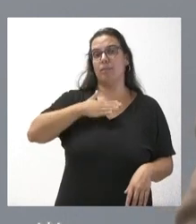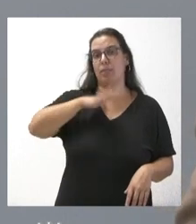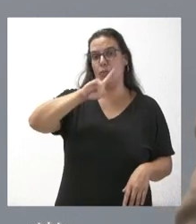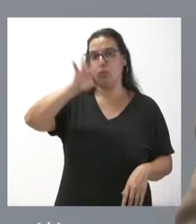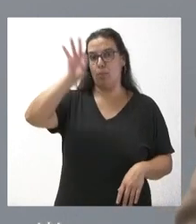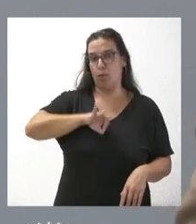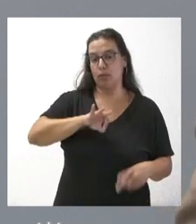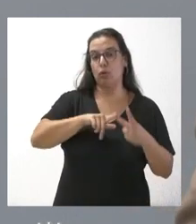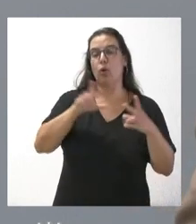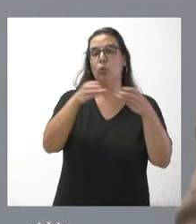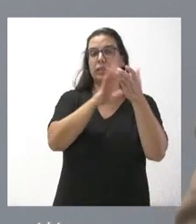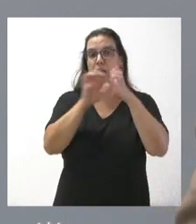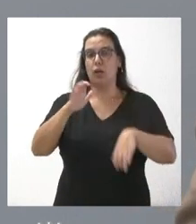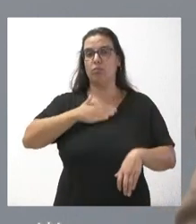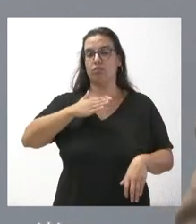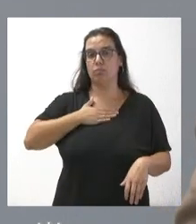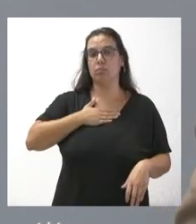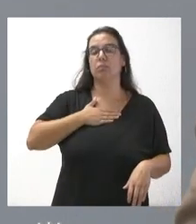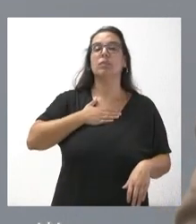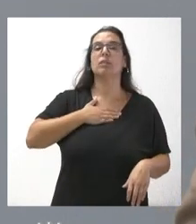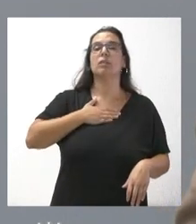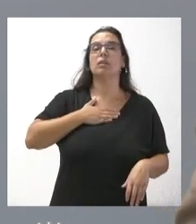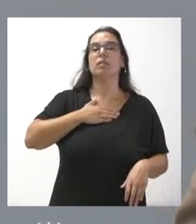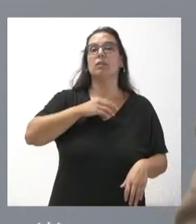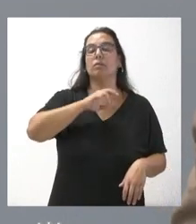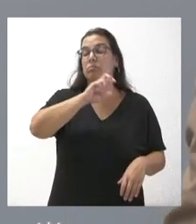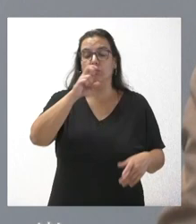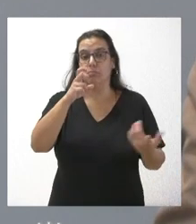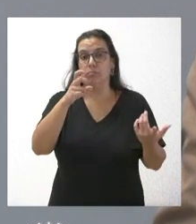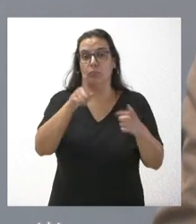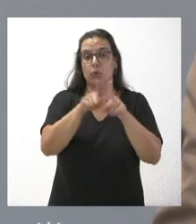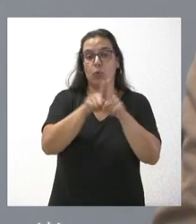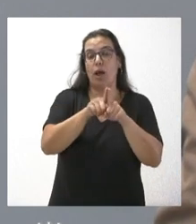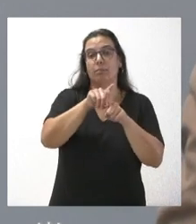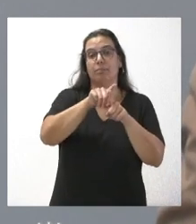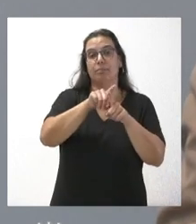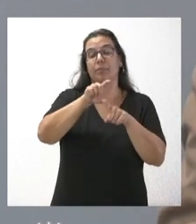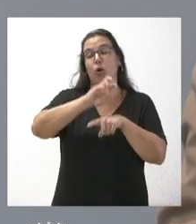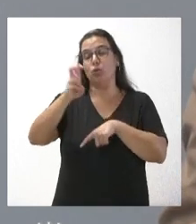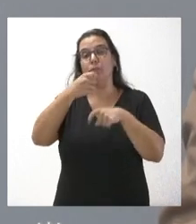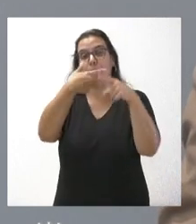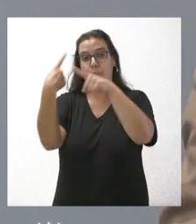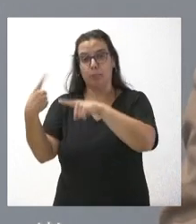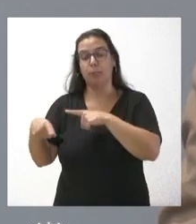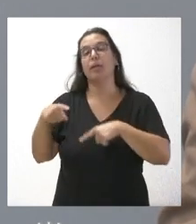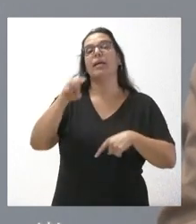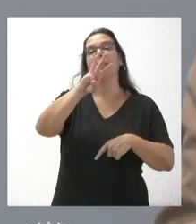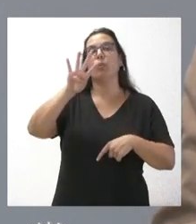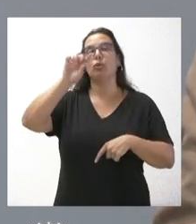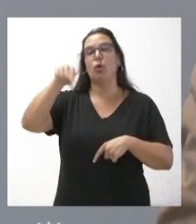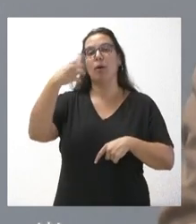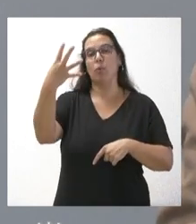capital. La Junta de Castilla y León, a través del Instituto de Competitividad Empresarial, tiene un 34,4% y la Diputación Provincial de Soria